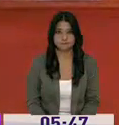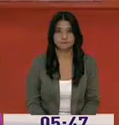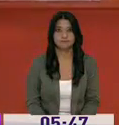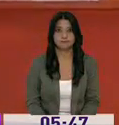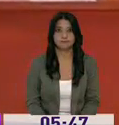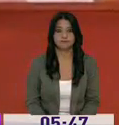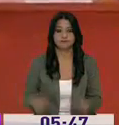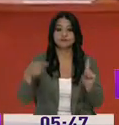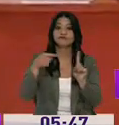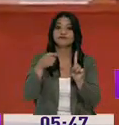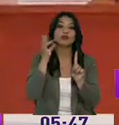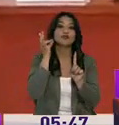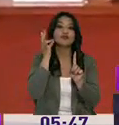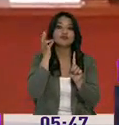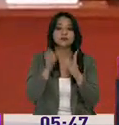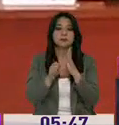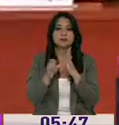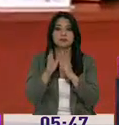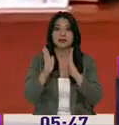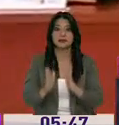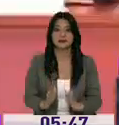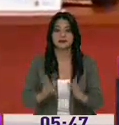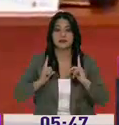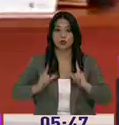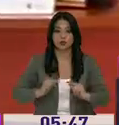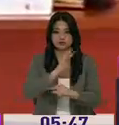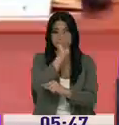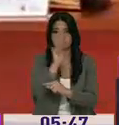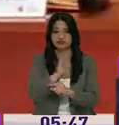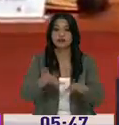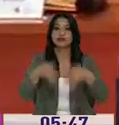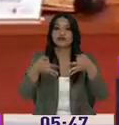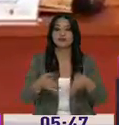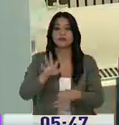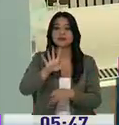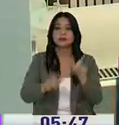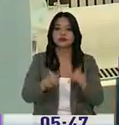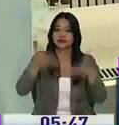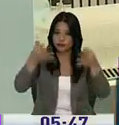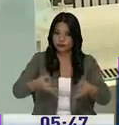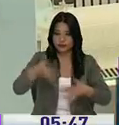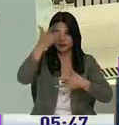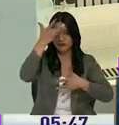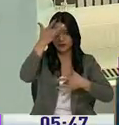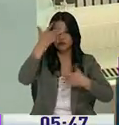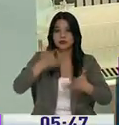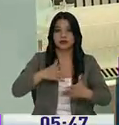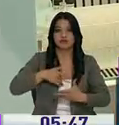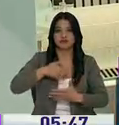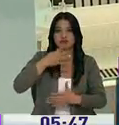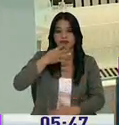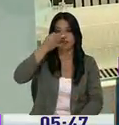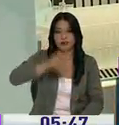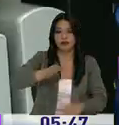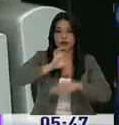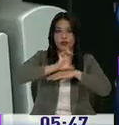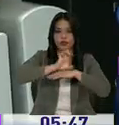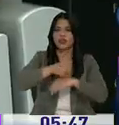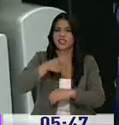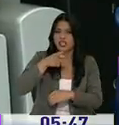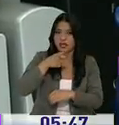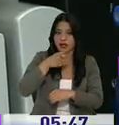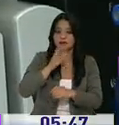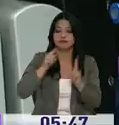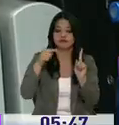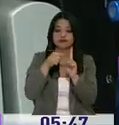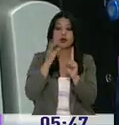Catalina Andramuño, titular del Ministerio de Salud, confirmó 5 nuevos casos de COVID-19 en Ecuador. Los infectados son personas del núcleo